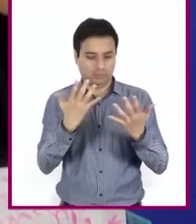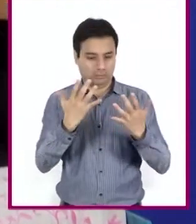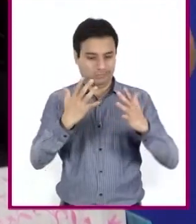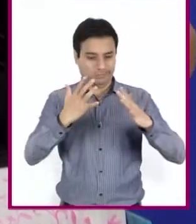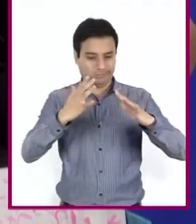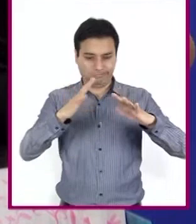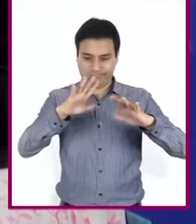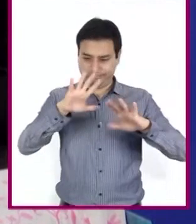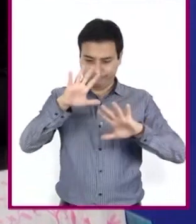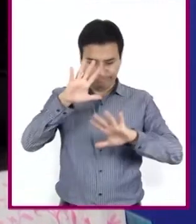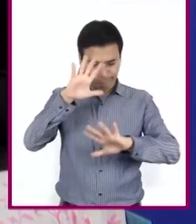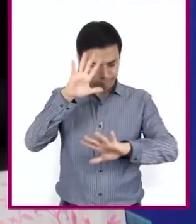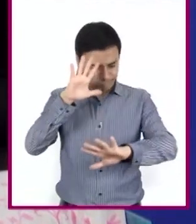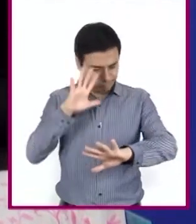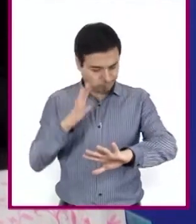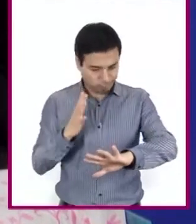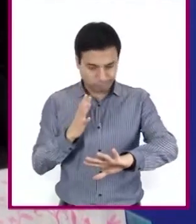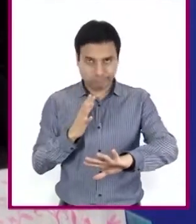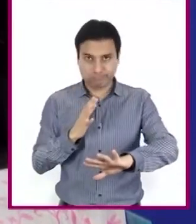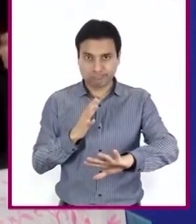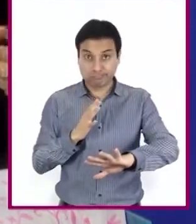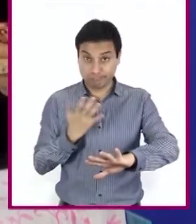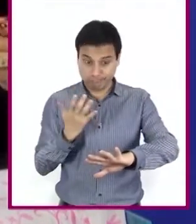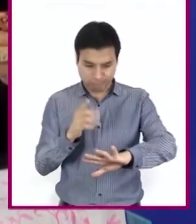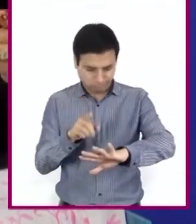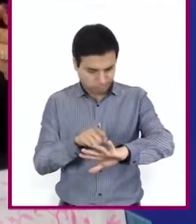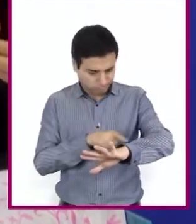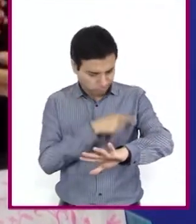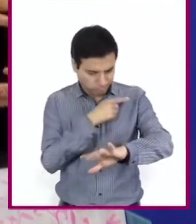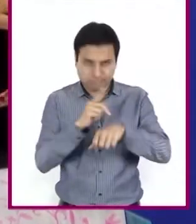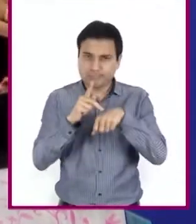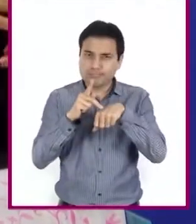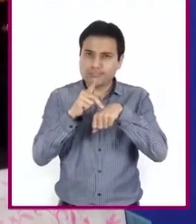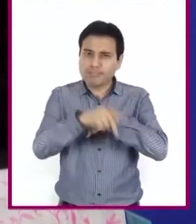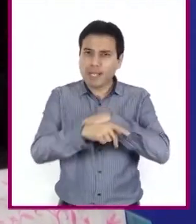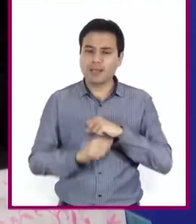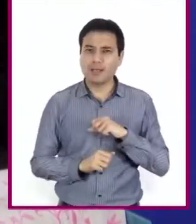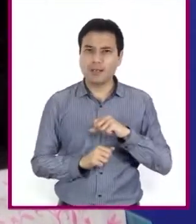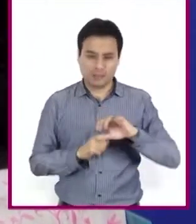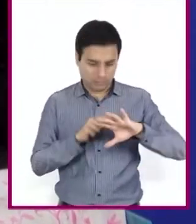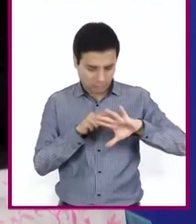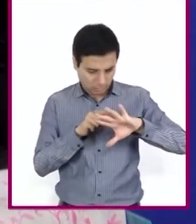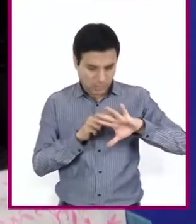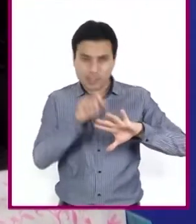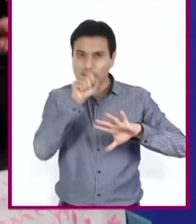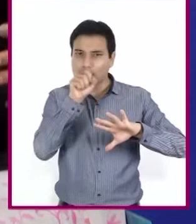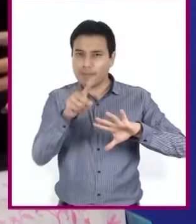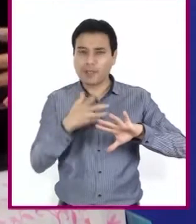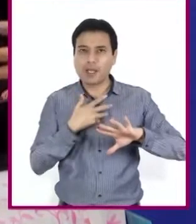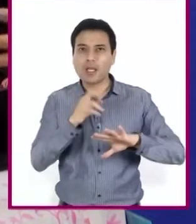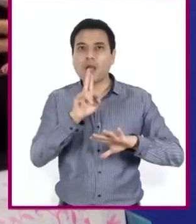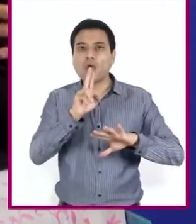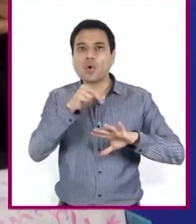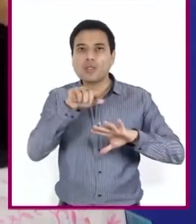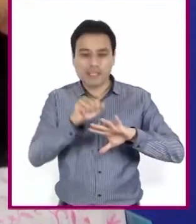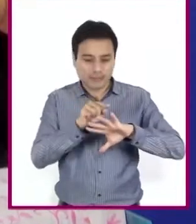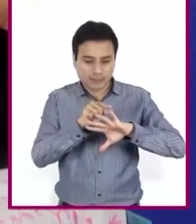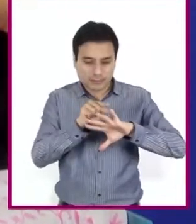que la mayor parte de lo que observan es piel? Pero también pueden ver sus uñas, su